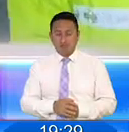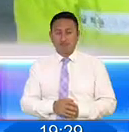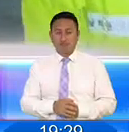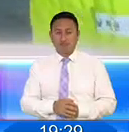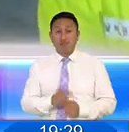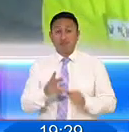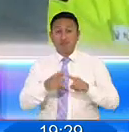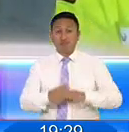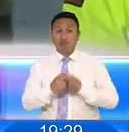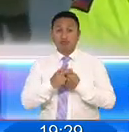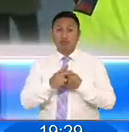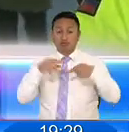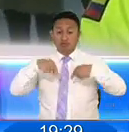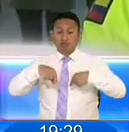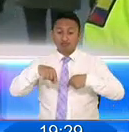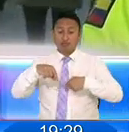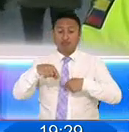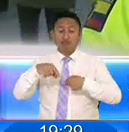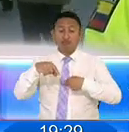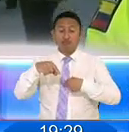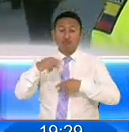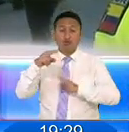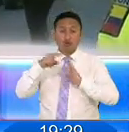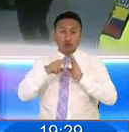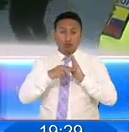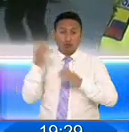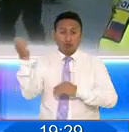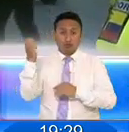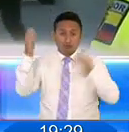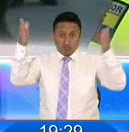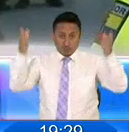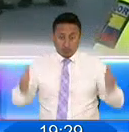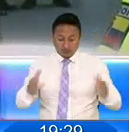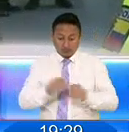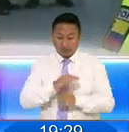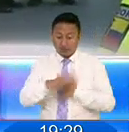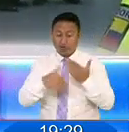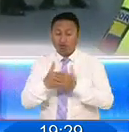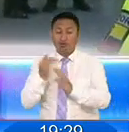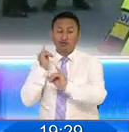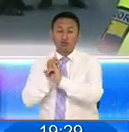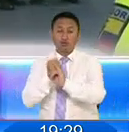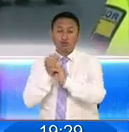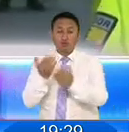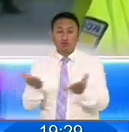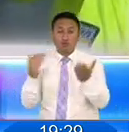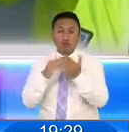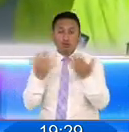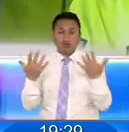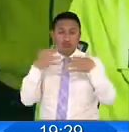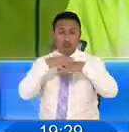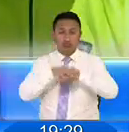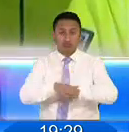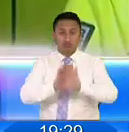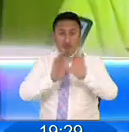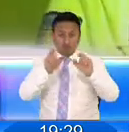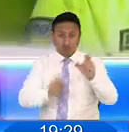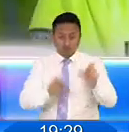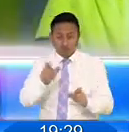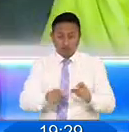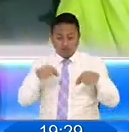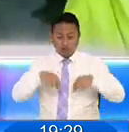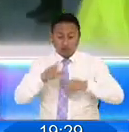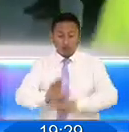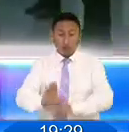en ejecución lo que marca el estado de excepción. Se han hecho articulaciones con todas las instituciones, nuevamente todas las instituciones de primera línea.